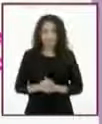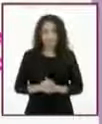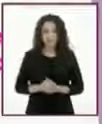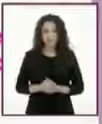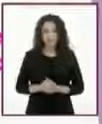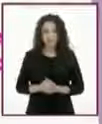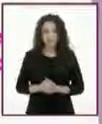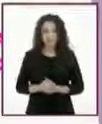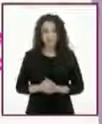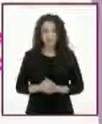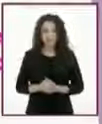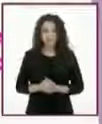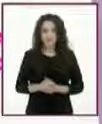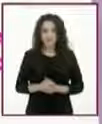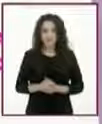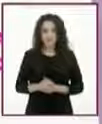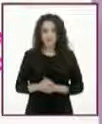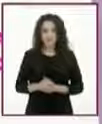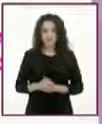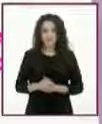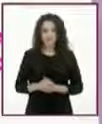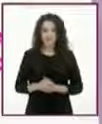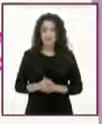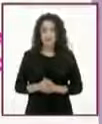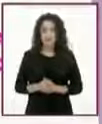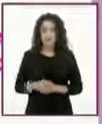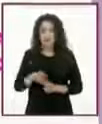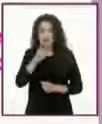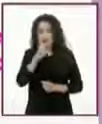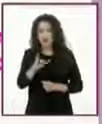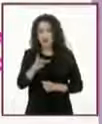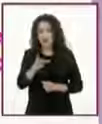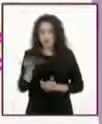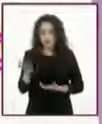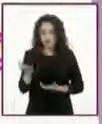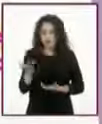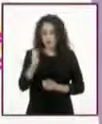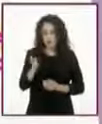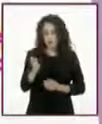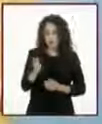certeza. Por eso escribe la palabra probablemente.